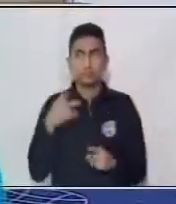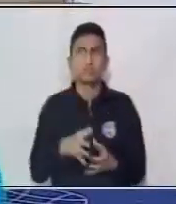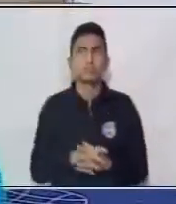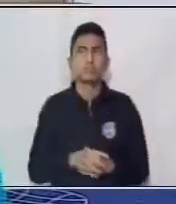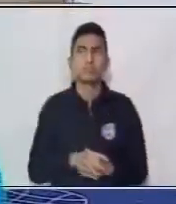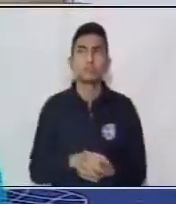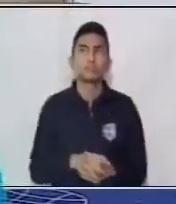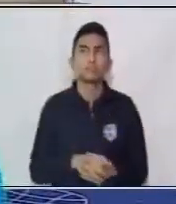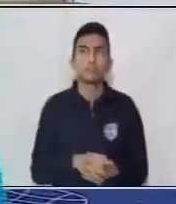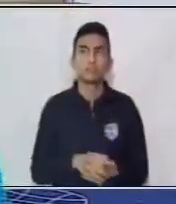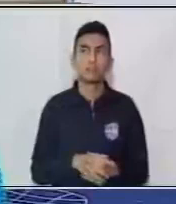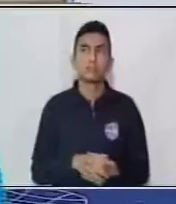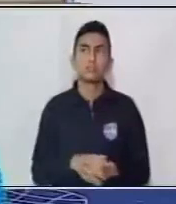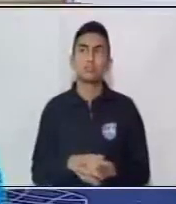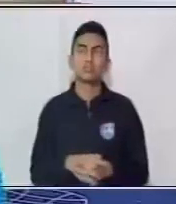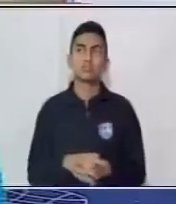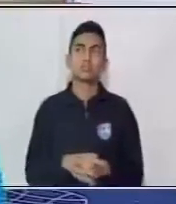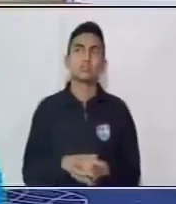están.